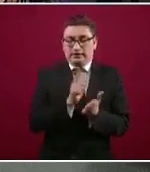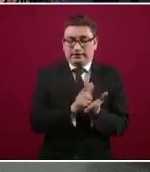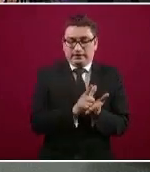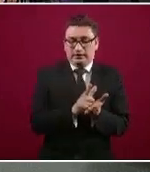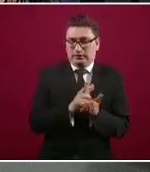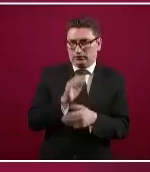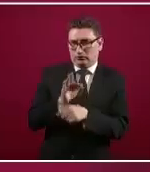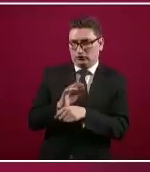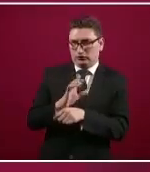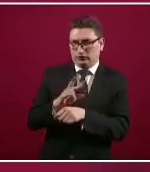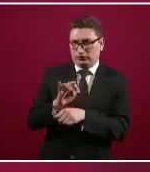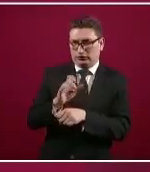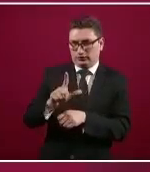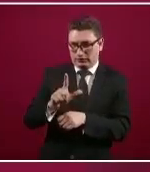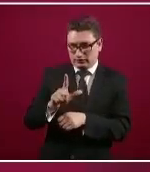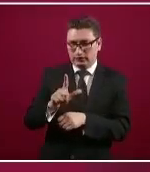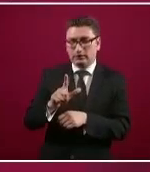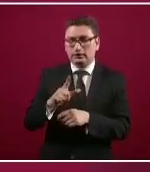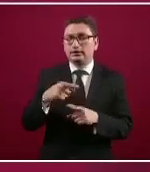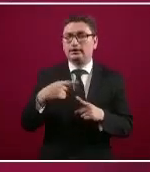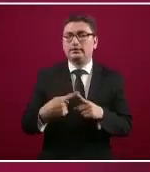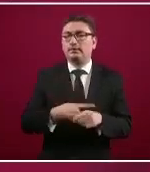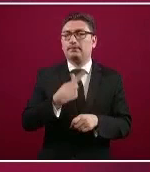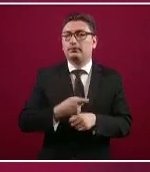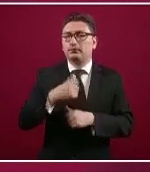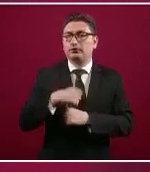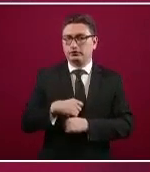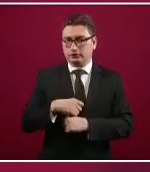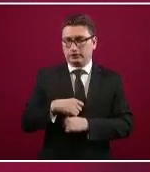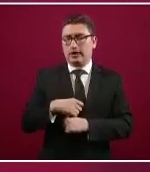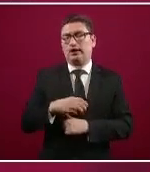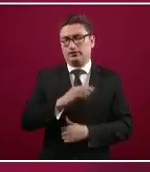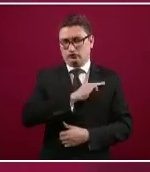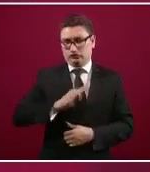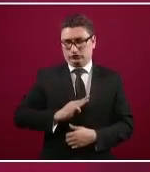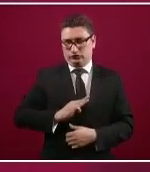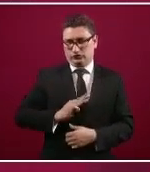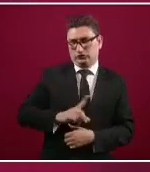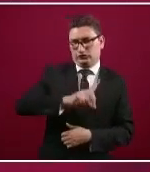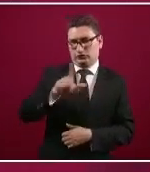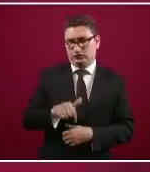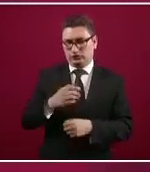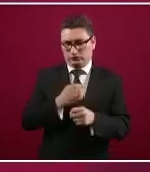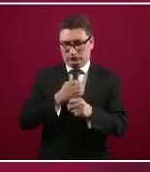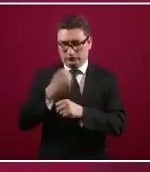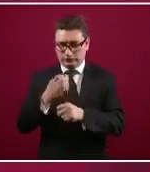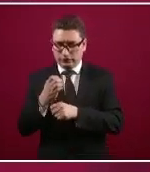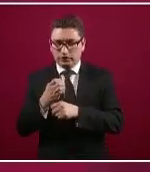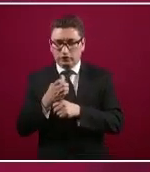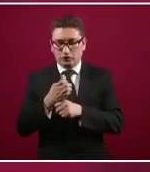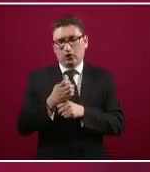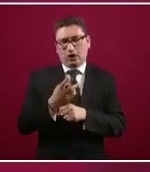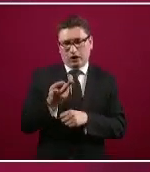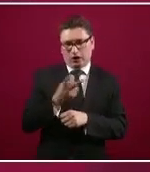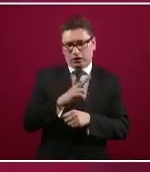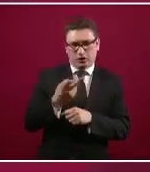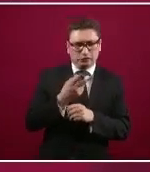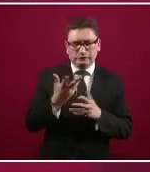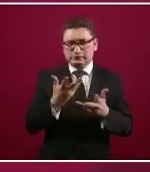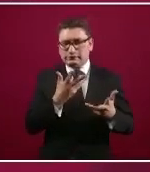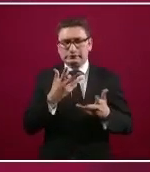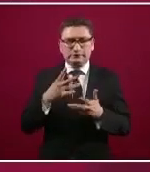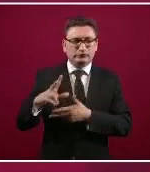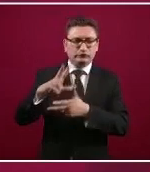la atribución primero al municipio, después al Estado, y una vez que estas dos entidades se ven